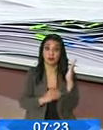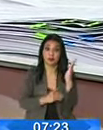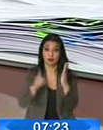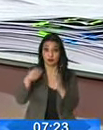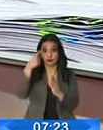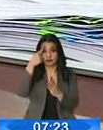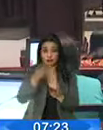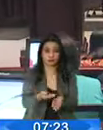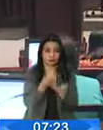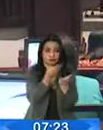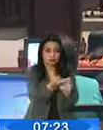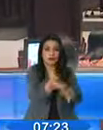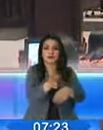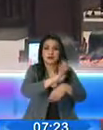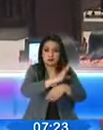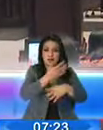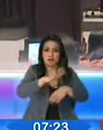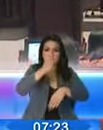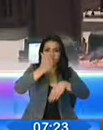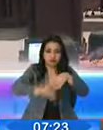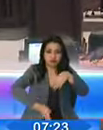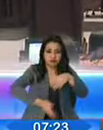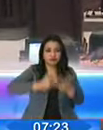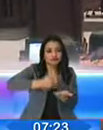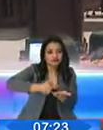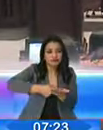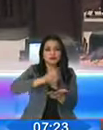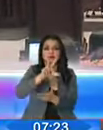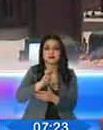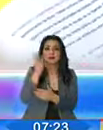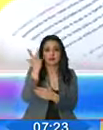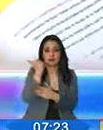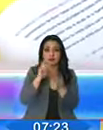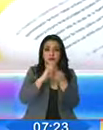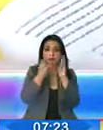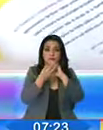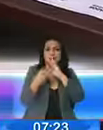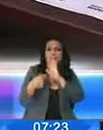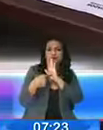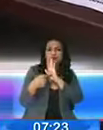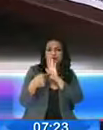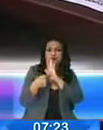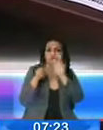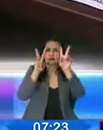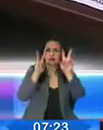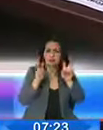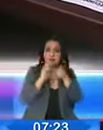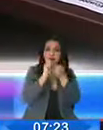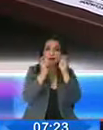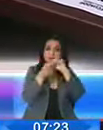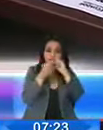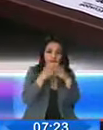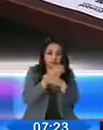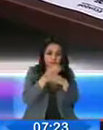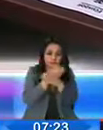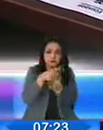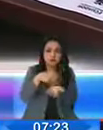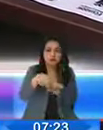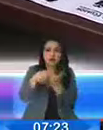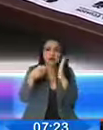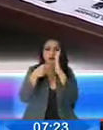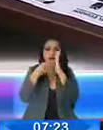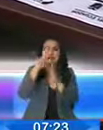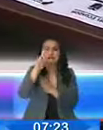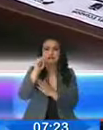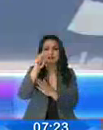que deberá analizarlo en máximo 30 días. La reforma tributaria contempla, entre otros aspectos, un cambio en el cálculo para el pago del impuesto a la renta